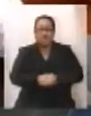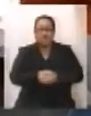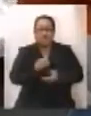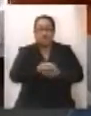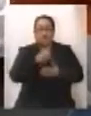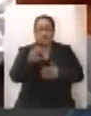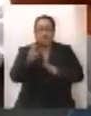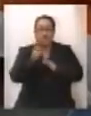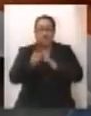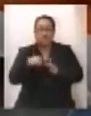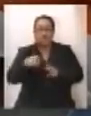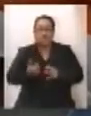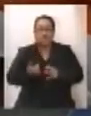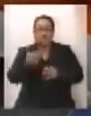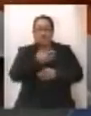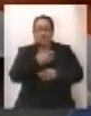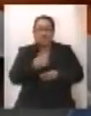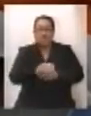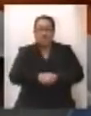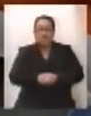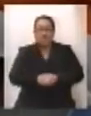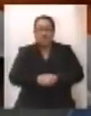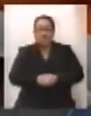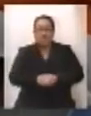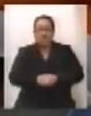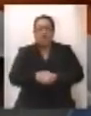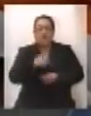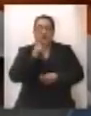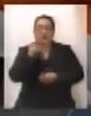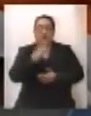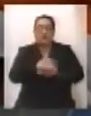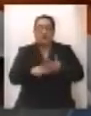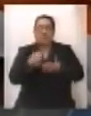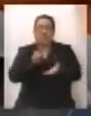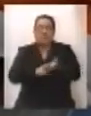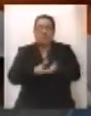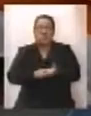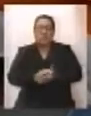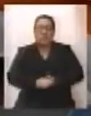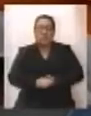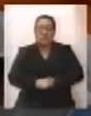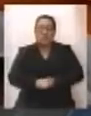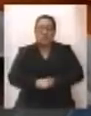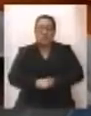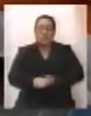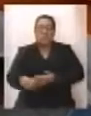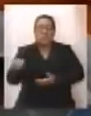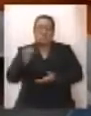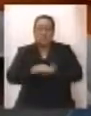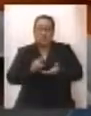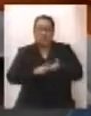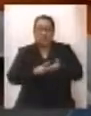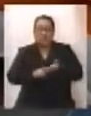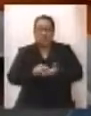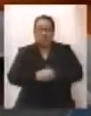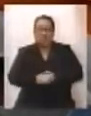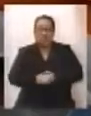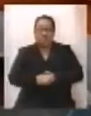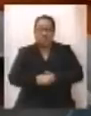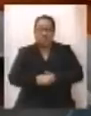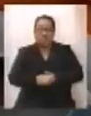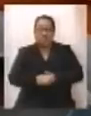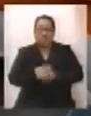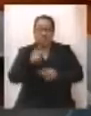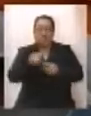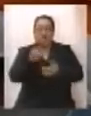del dictamen, señora presidenta, está la exoneración de impuestos, se exonera más de los impuestos a los trabajadores